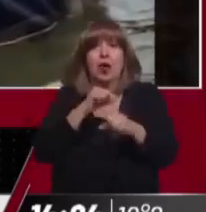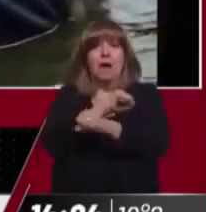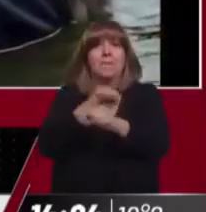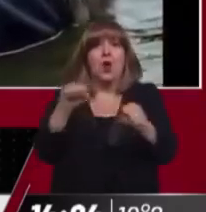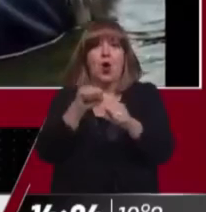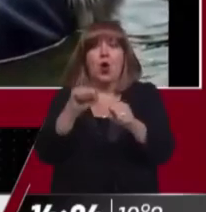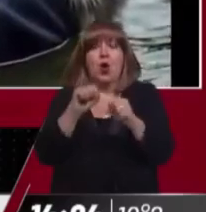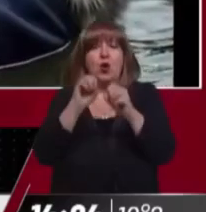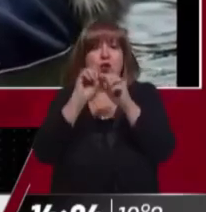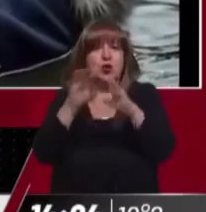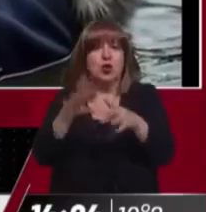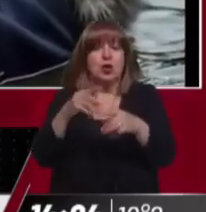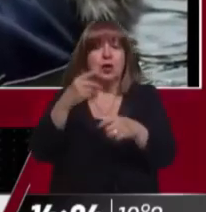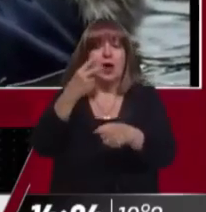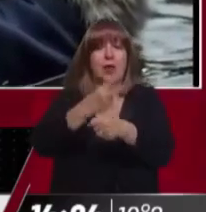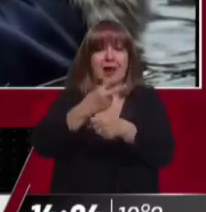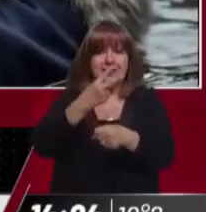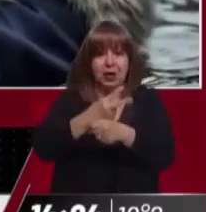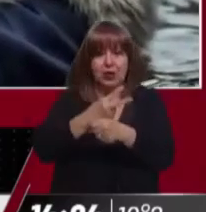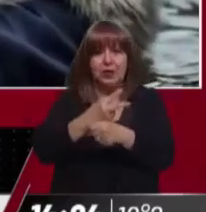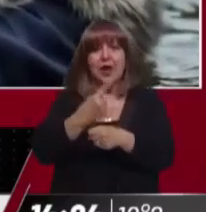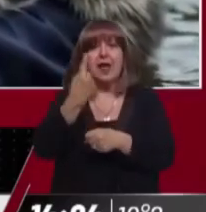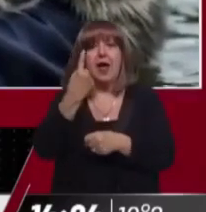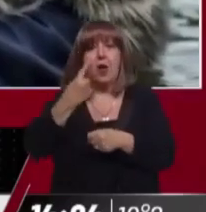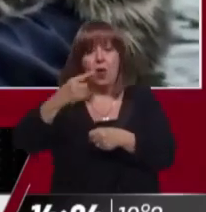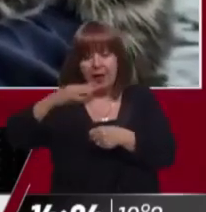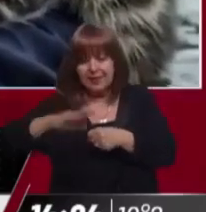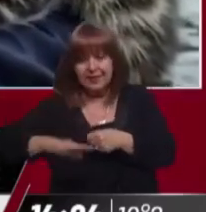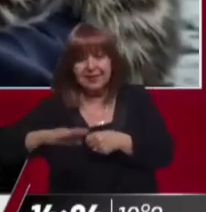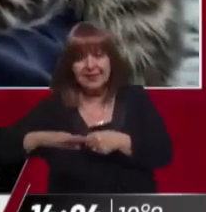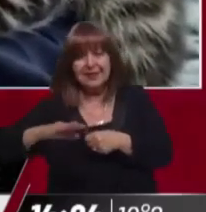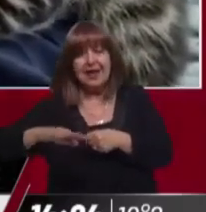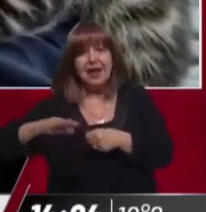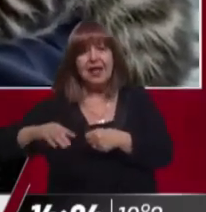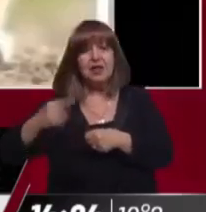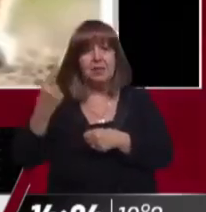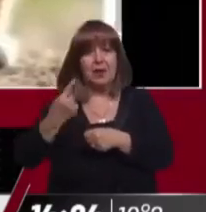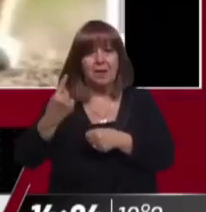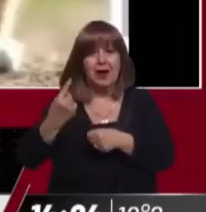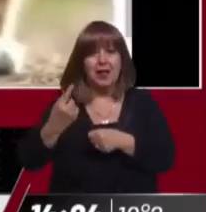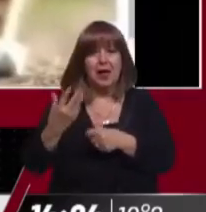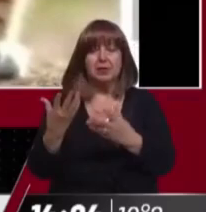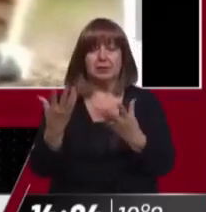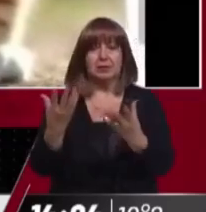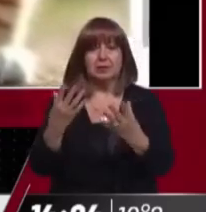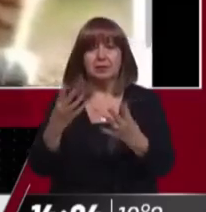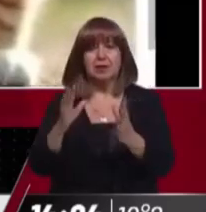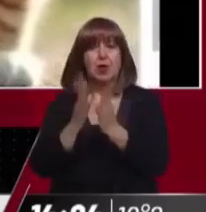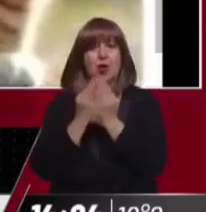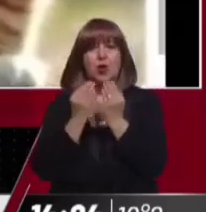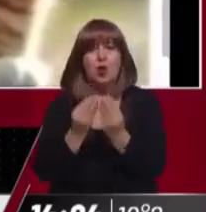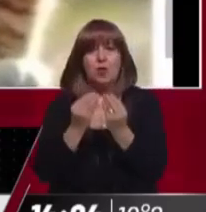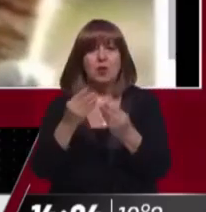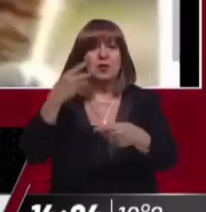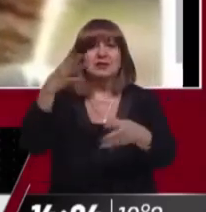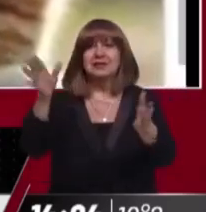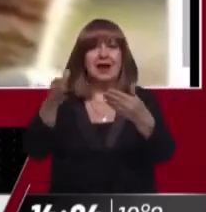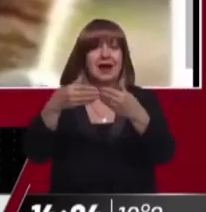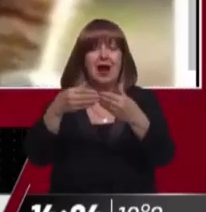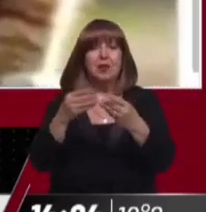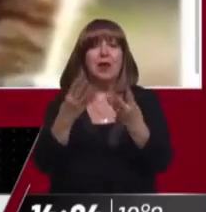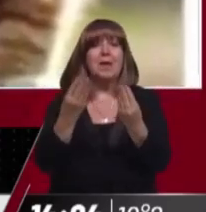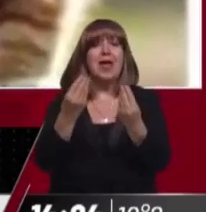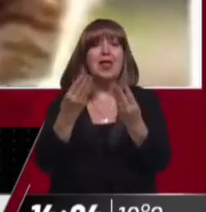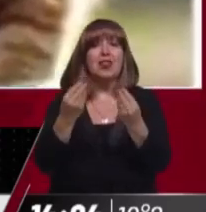no no estuvo sucediendo claro es una locura Pero cuando la locura se repite Y esto es la lógica de las redes sociales en particular